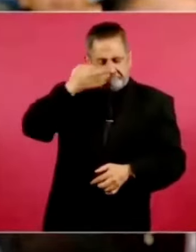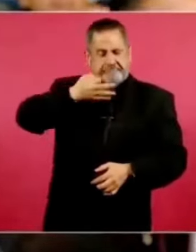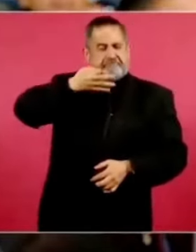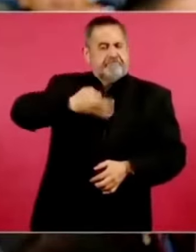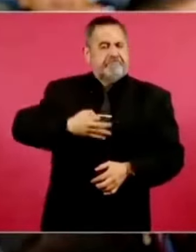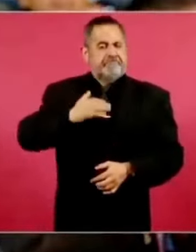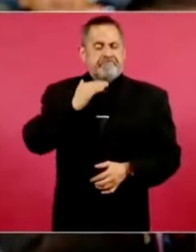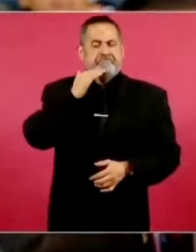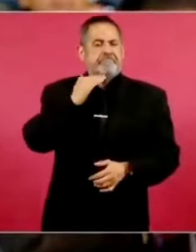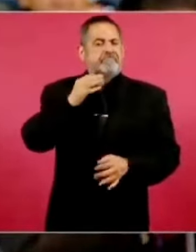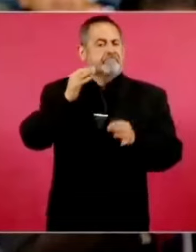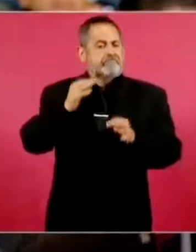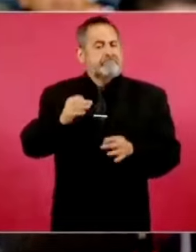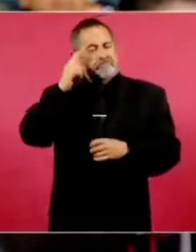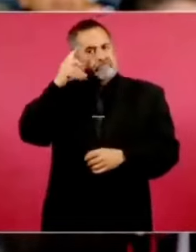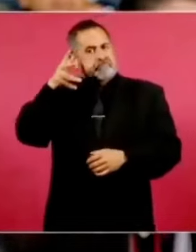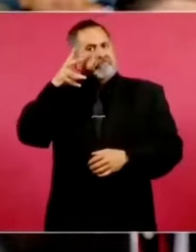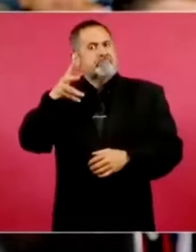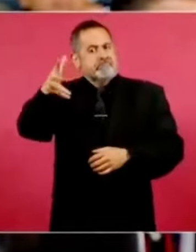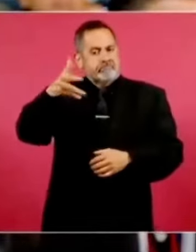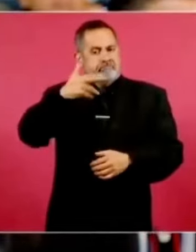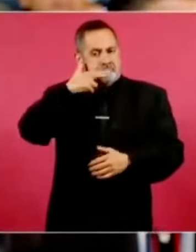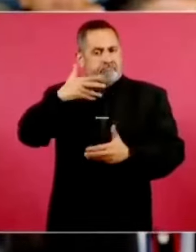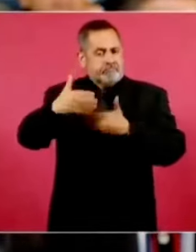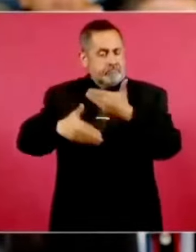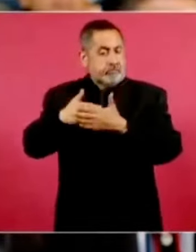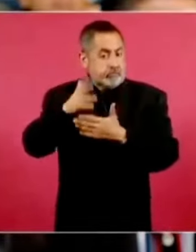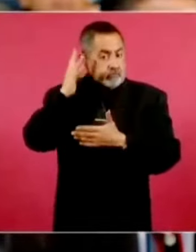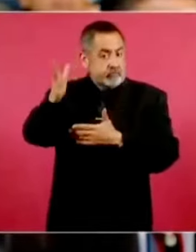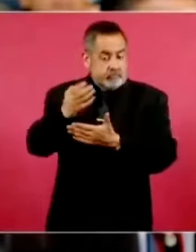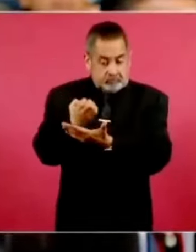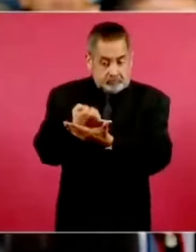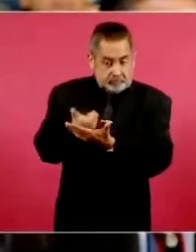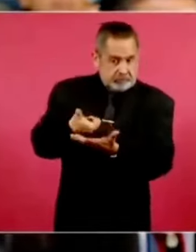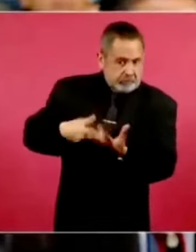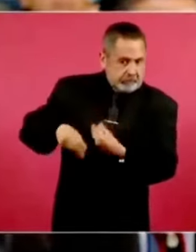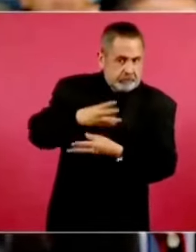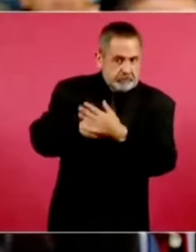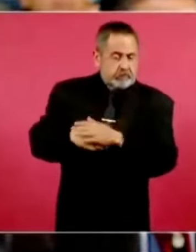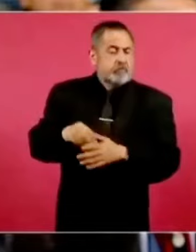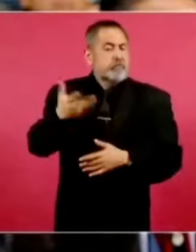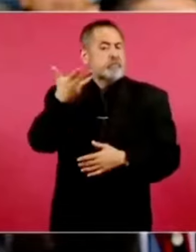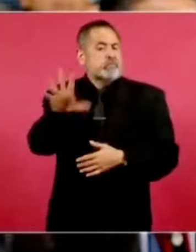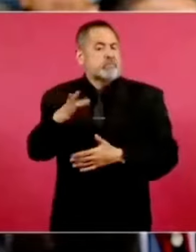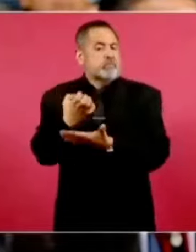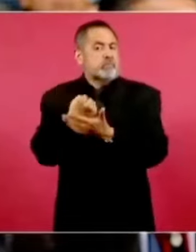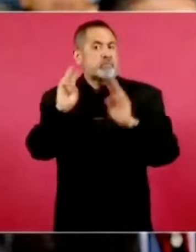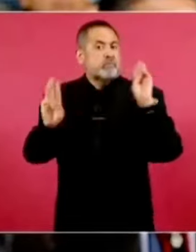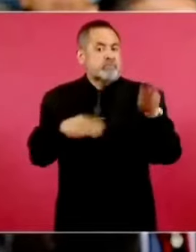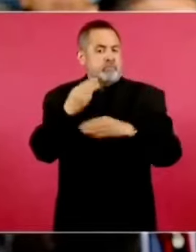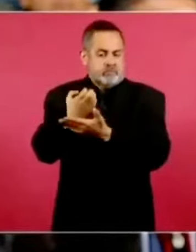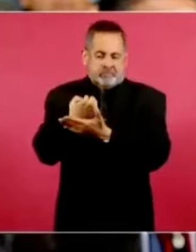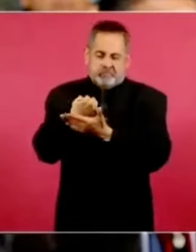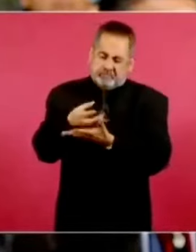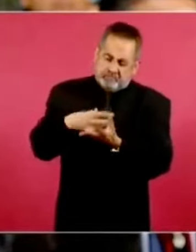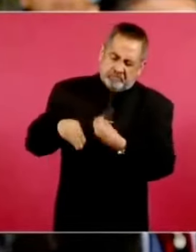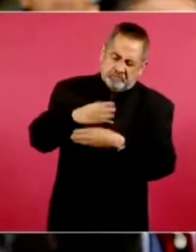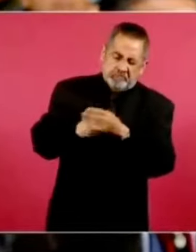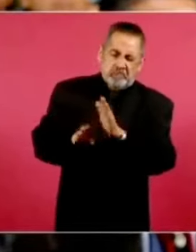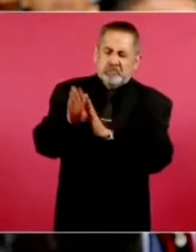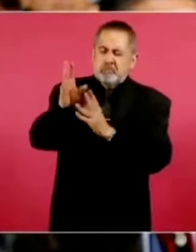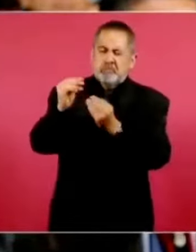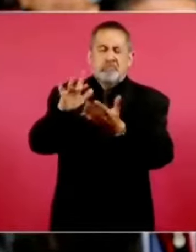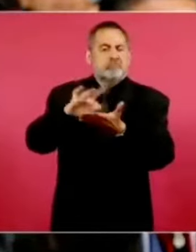y nos enfilemos, creo yo, a ser una de las economías, de las 10 economías más importantes del mundo, gracias